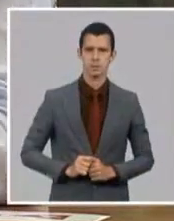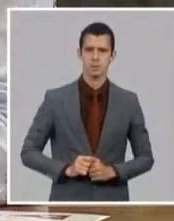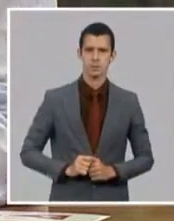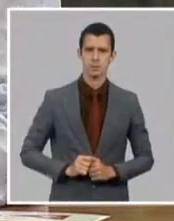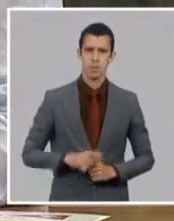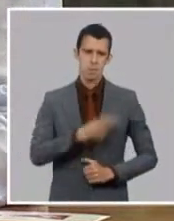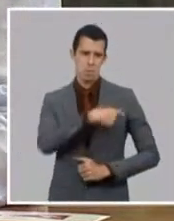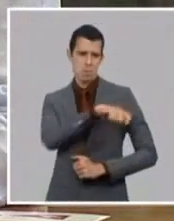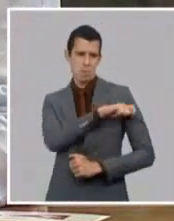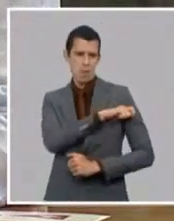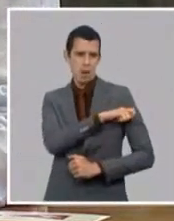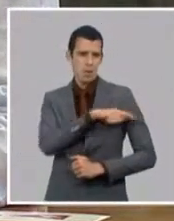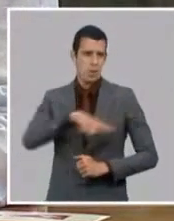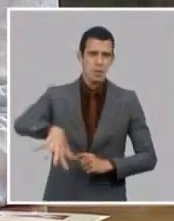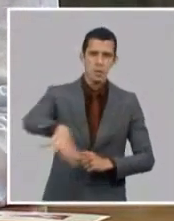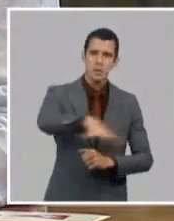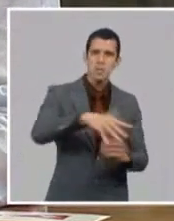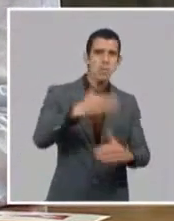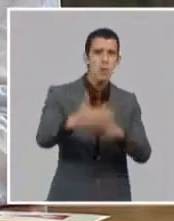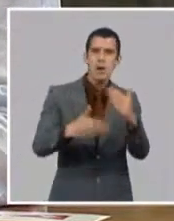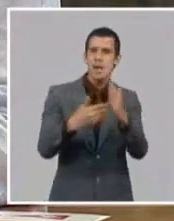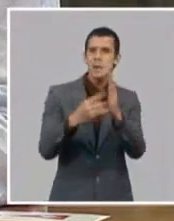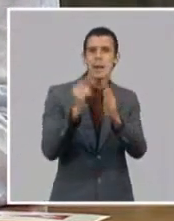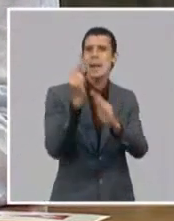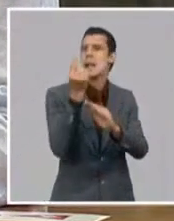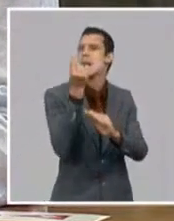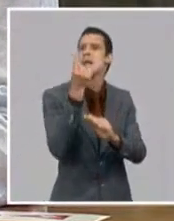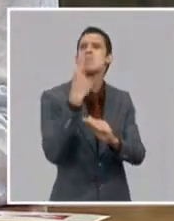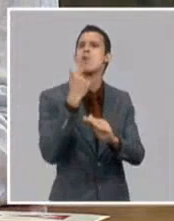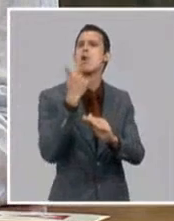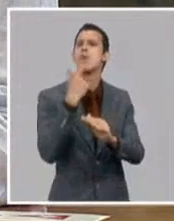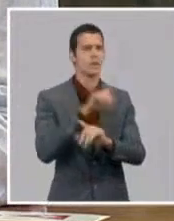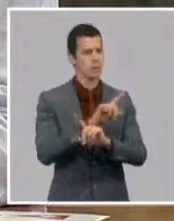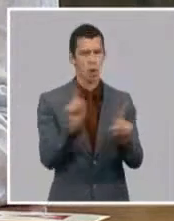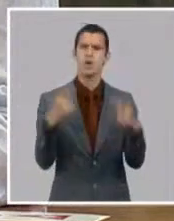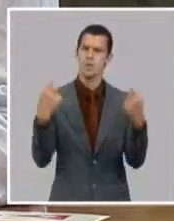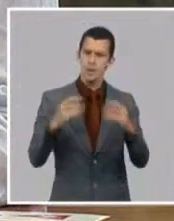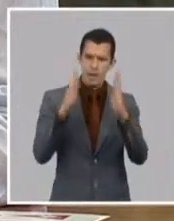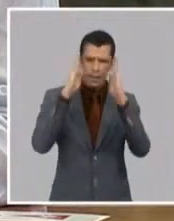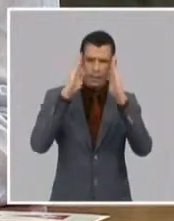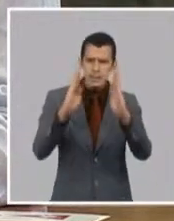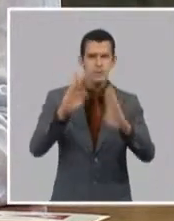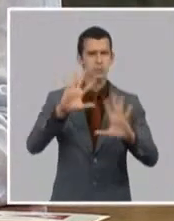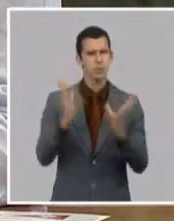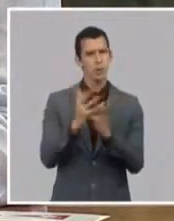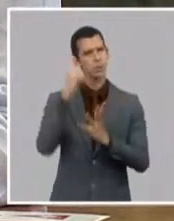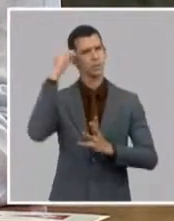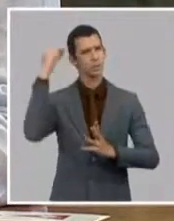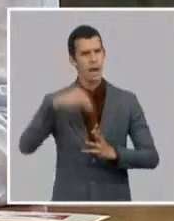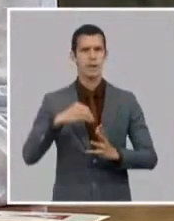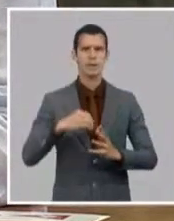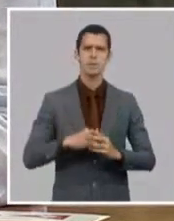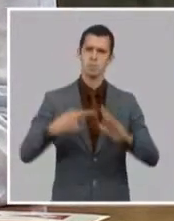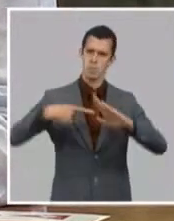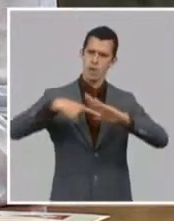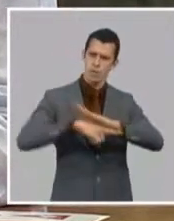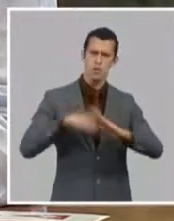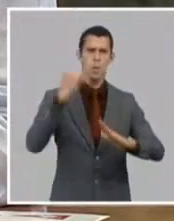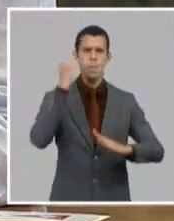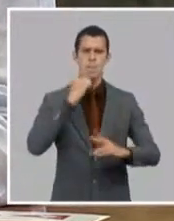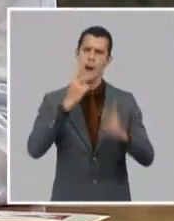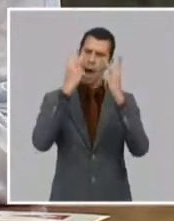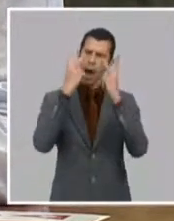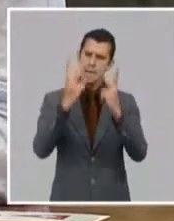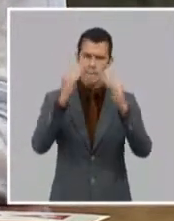en hechos, y también hay que reanimar nuestras formas de participación social, hay que reanimar y reactivar